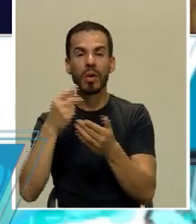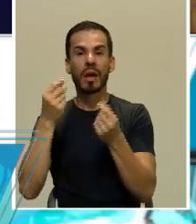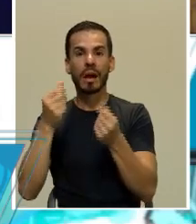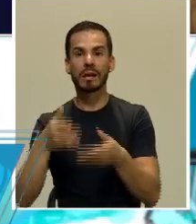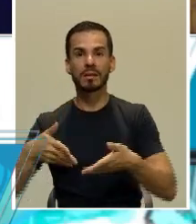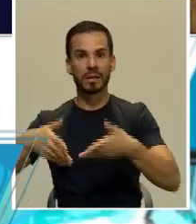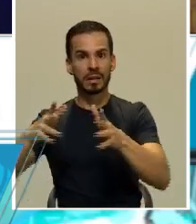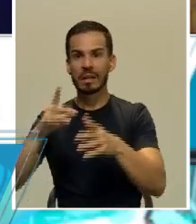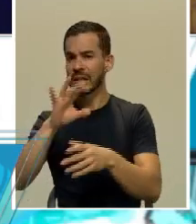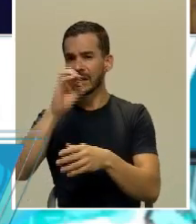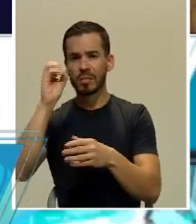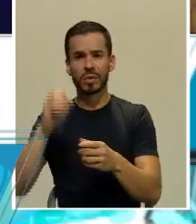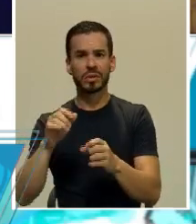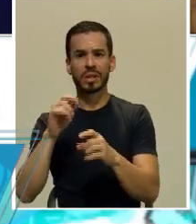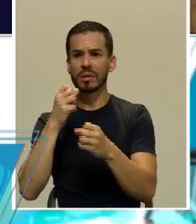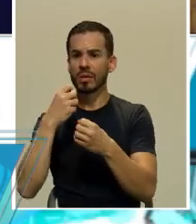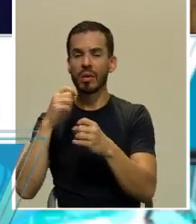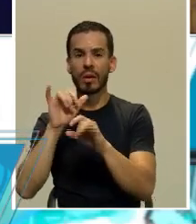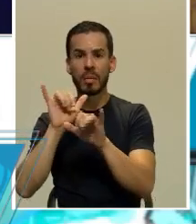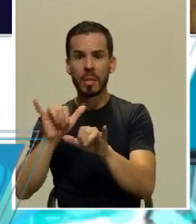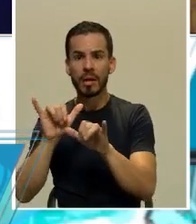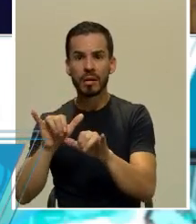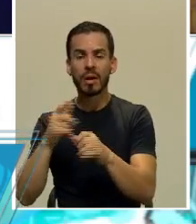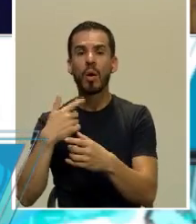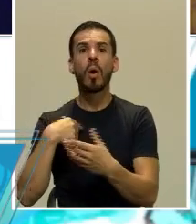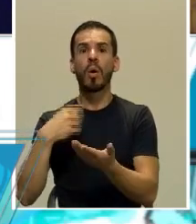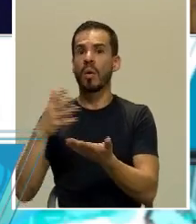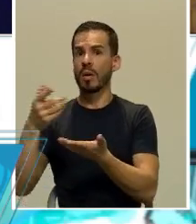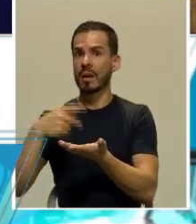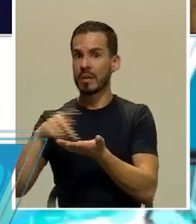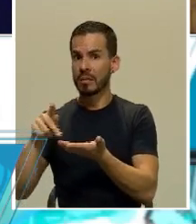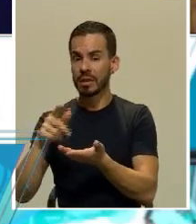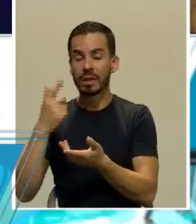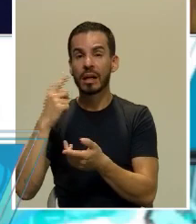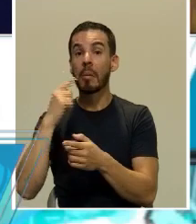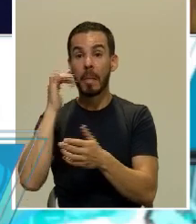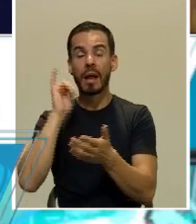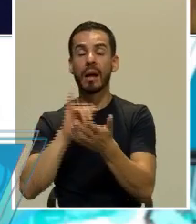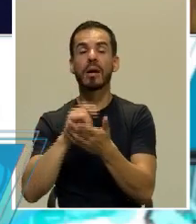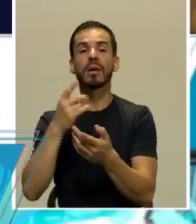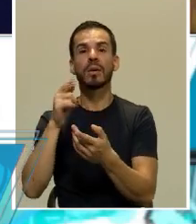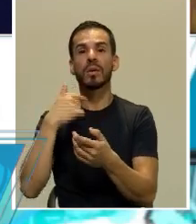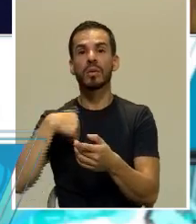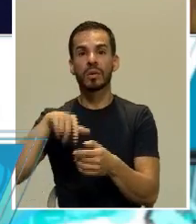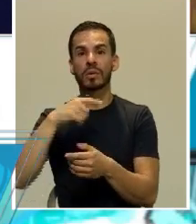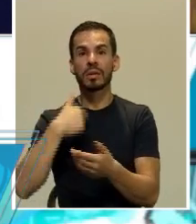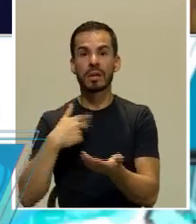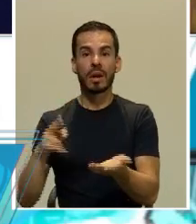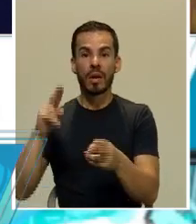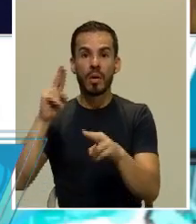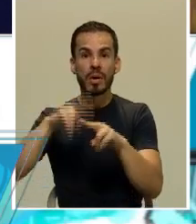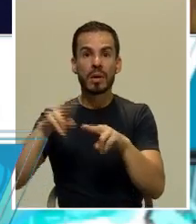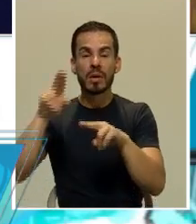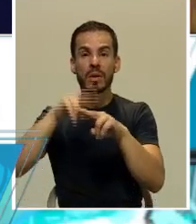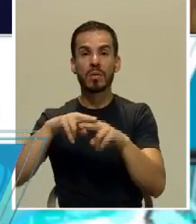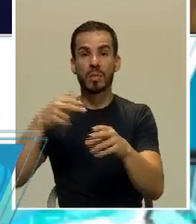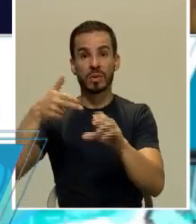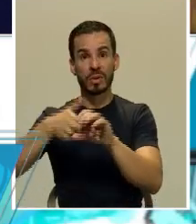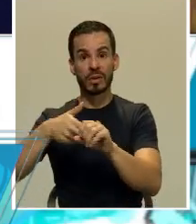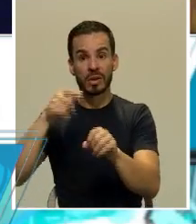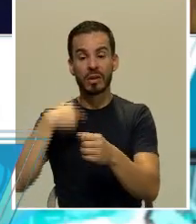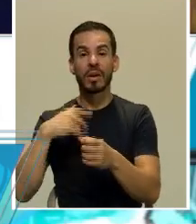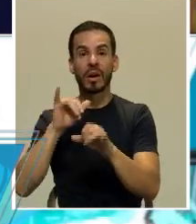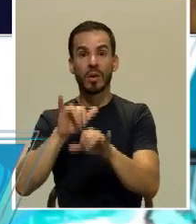el 100% del mantenimiento, ni tampoco la inversión nueva. Para ello es que justamente tenemos un impuesto a la gasolina que cubre